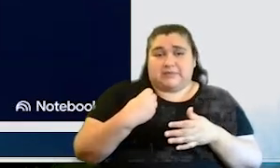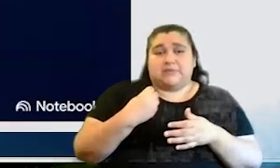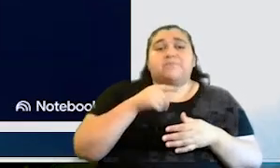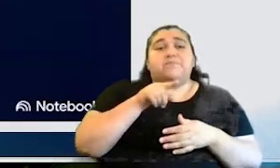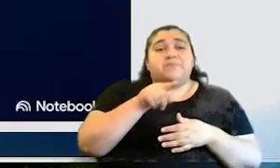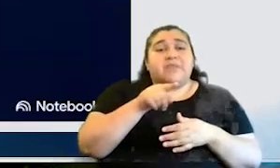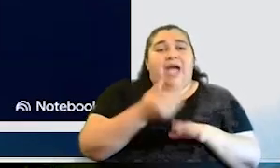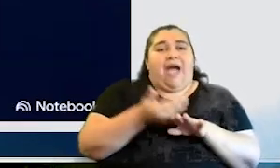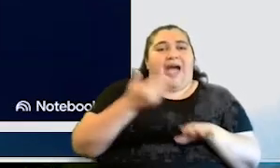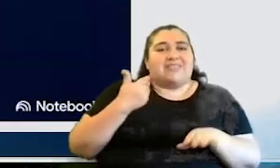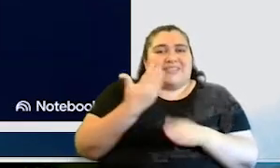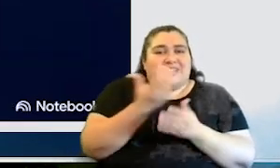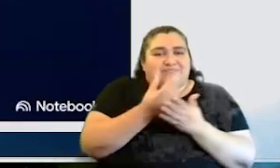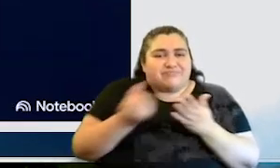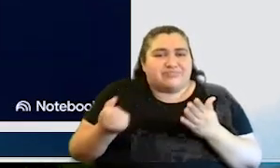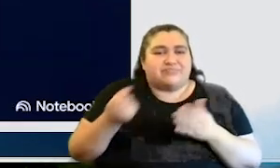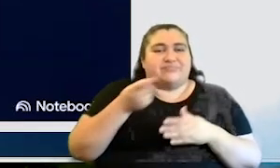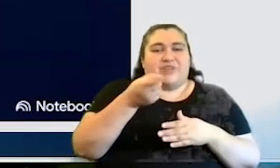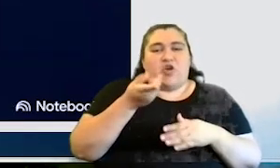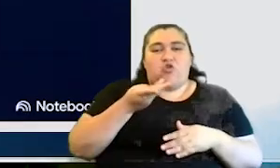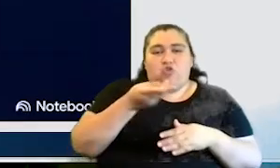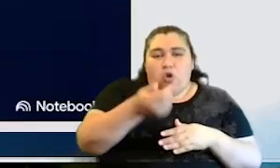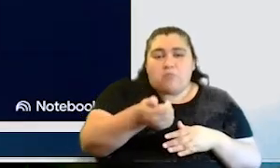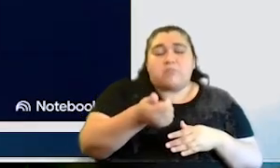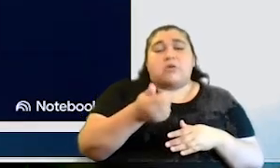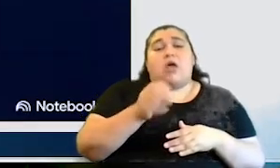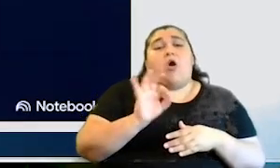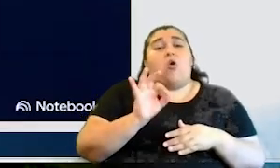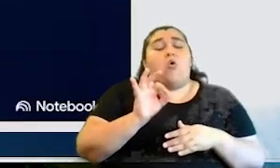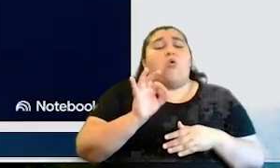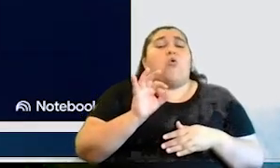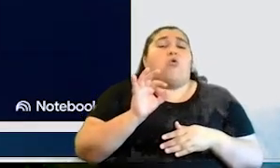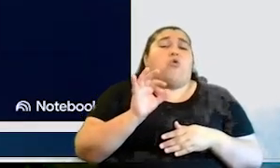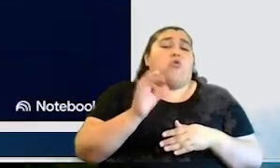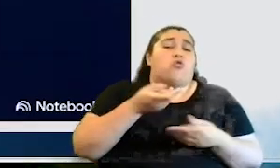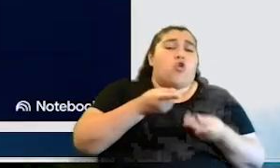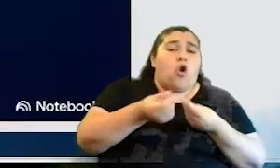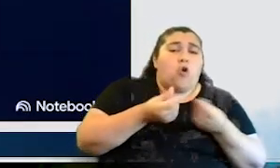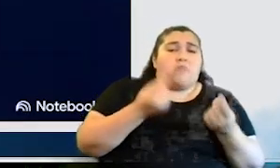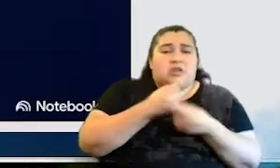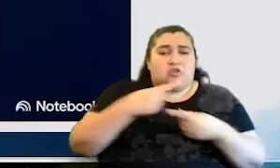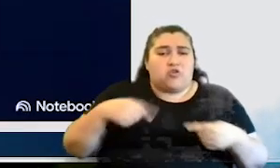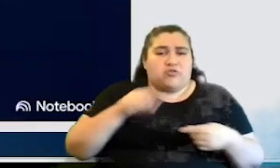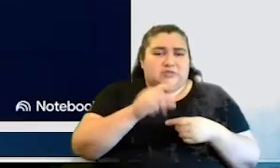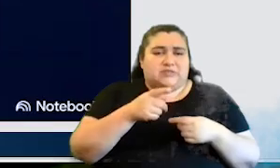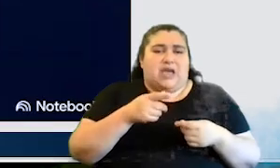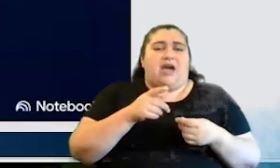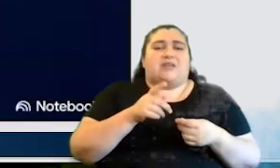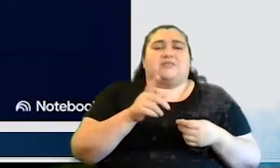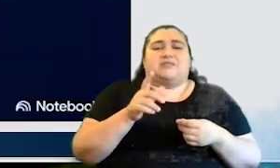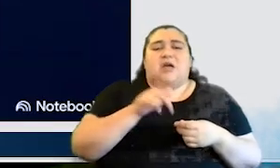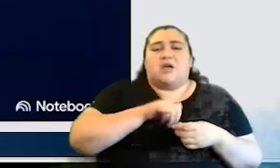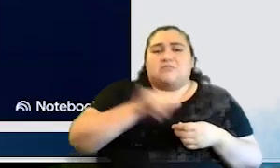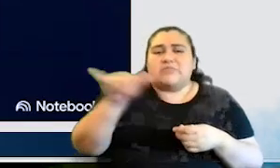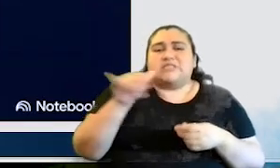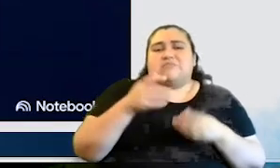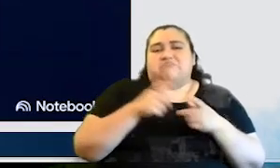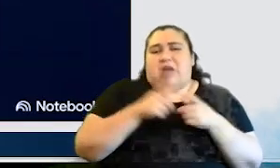se nos realiza sobre la compra o el uso de moneda extranjera a través de tarjetas de crédito, la compra de billetes de avión,